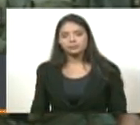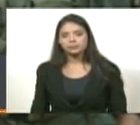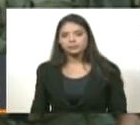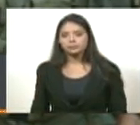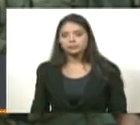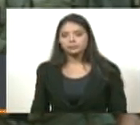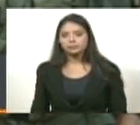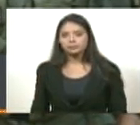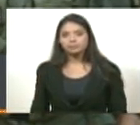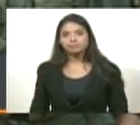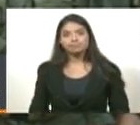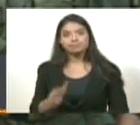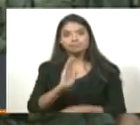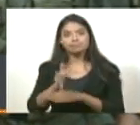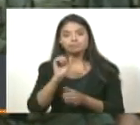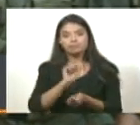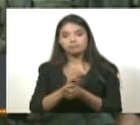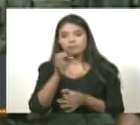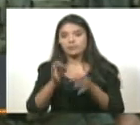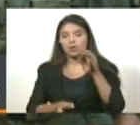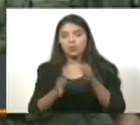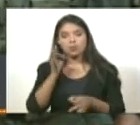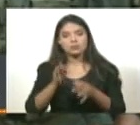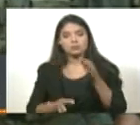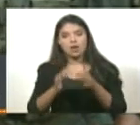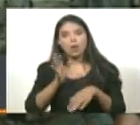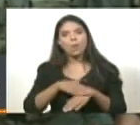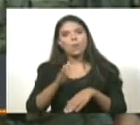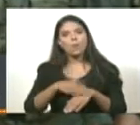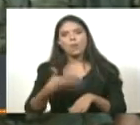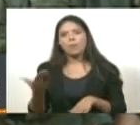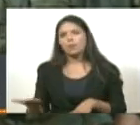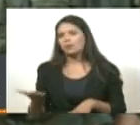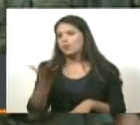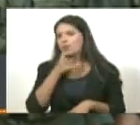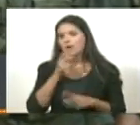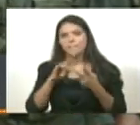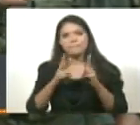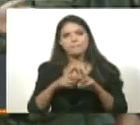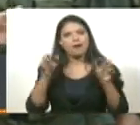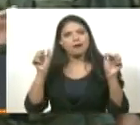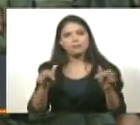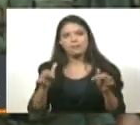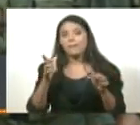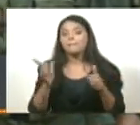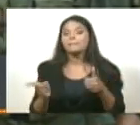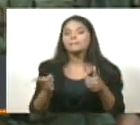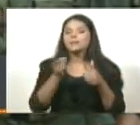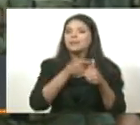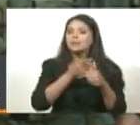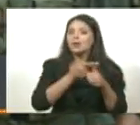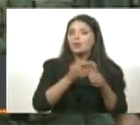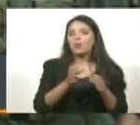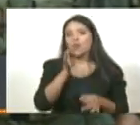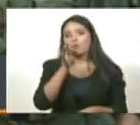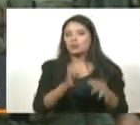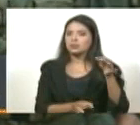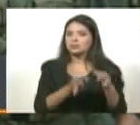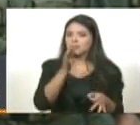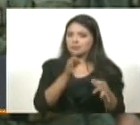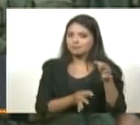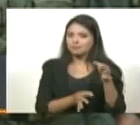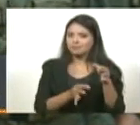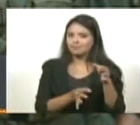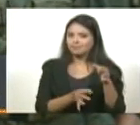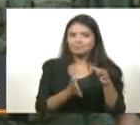ser enjuiciados. Porque no habrá paz en este país si no pasamos primero por la justicia.